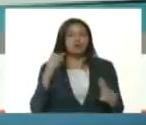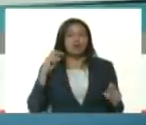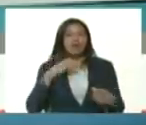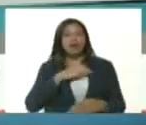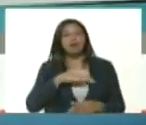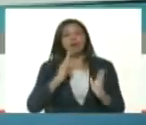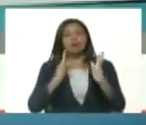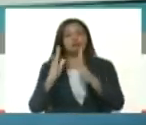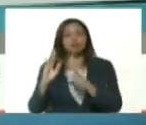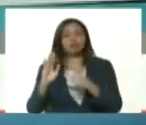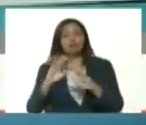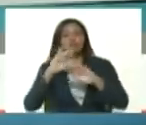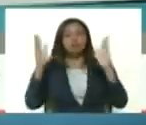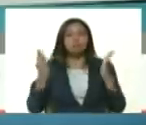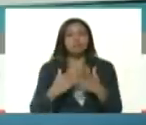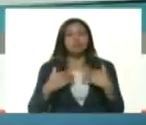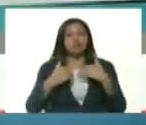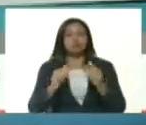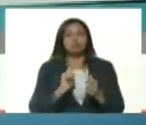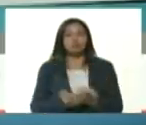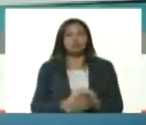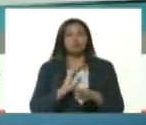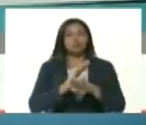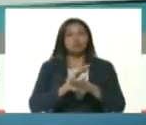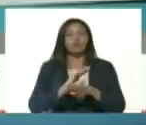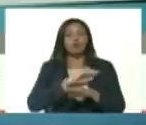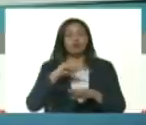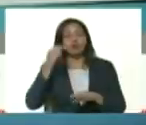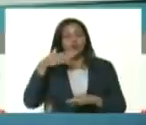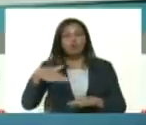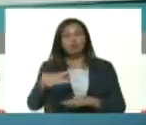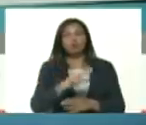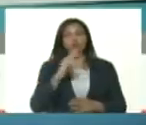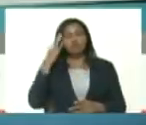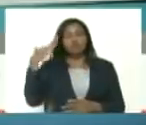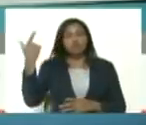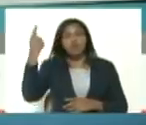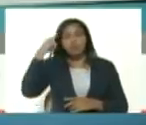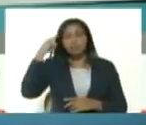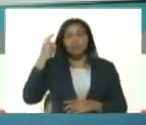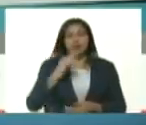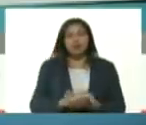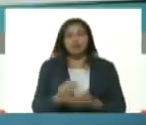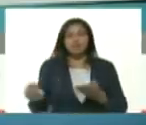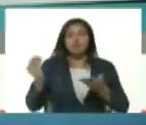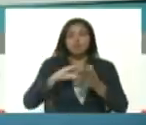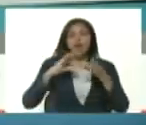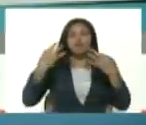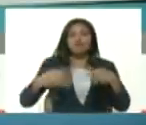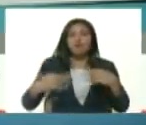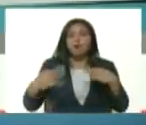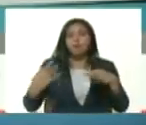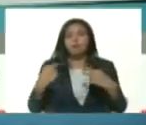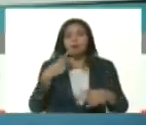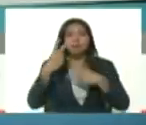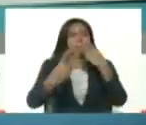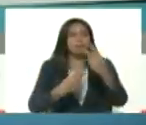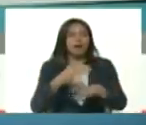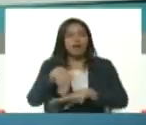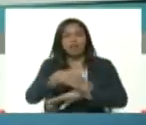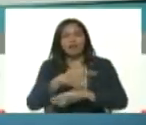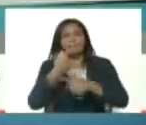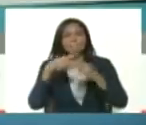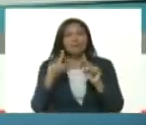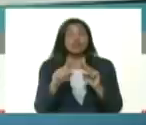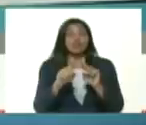de la Organización Mundial de la Salud y proteger a nuestro pueblo. Yo ya sueño con el día de volver a la normalidad, pero eso